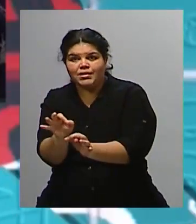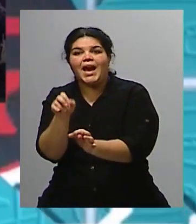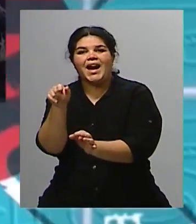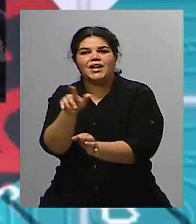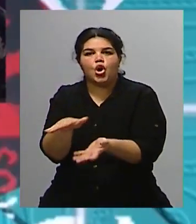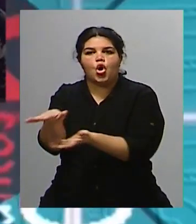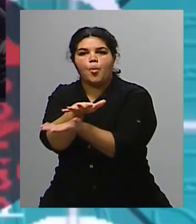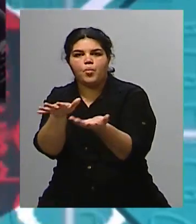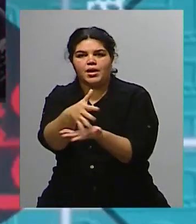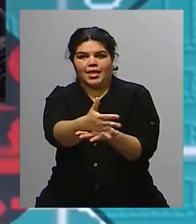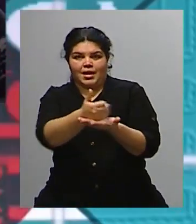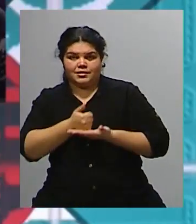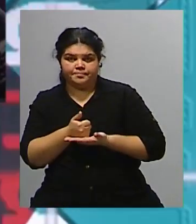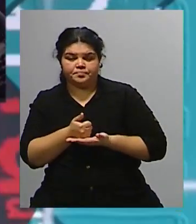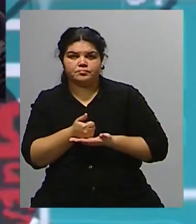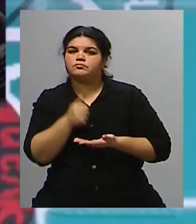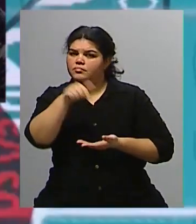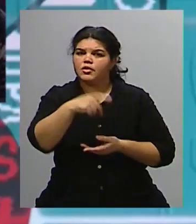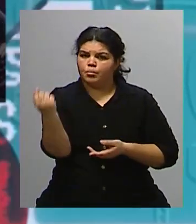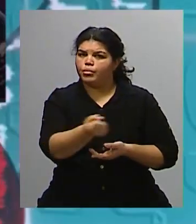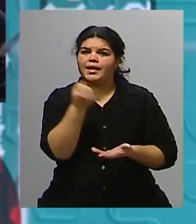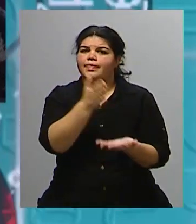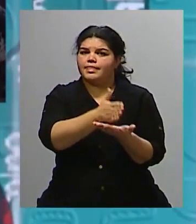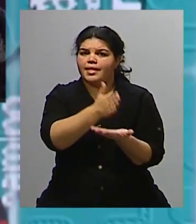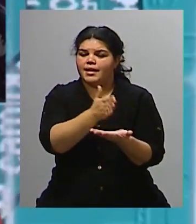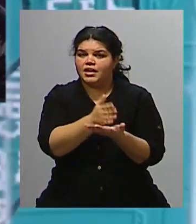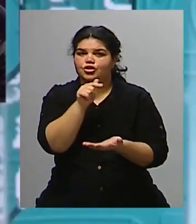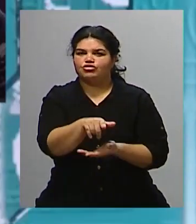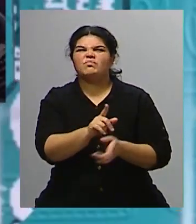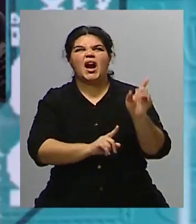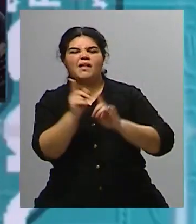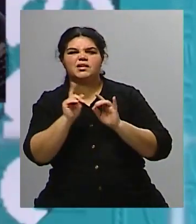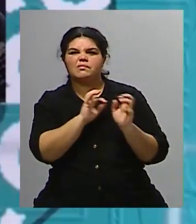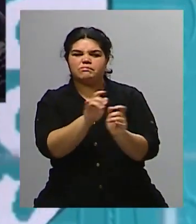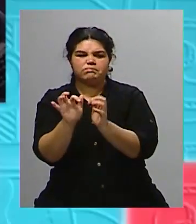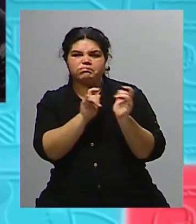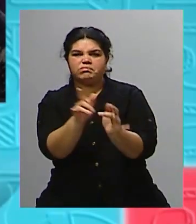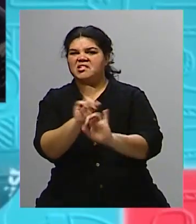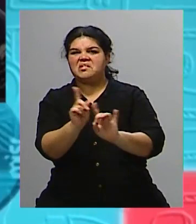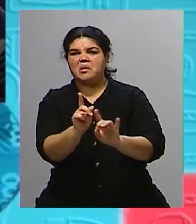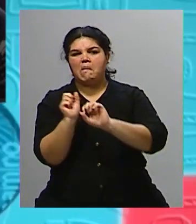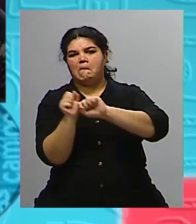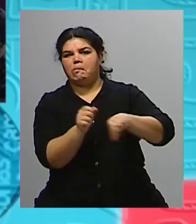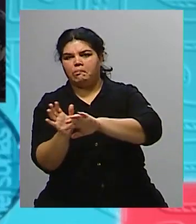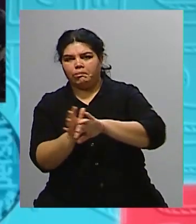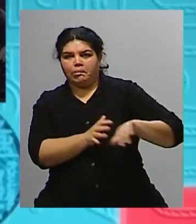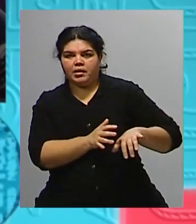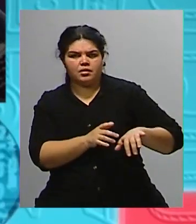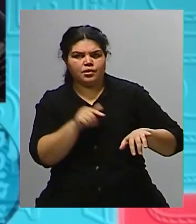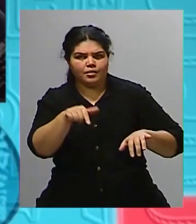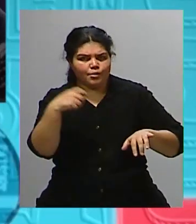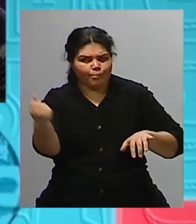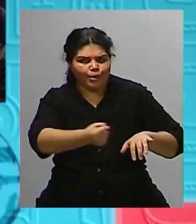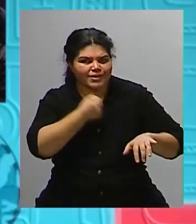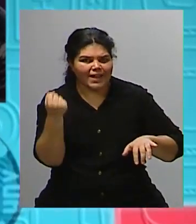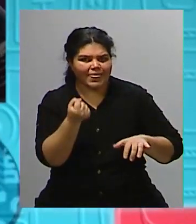esto de que migrar es un derecho humano porque en general no es algo de lo que se debata ni se hable mucho, pero sí es una diferencia sustancial. Y tampoco